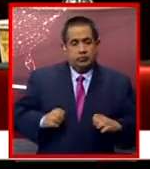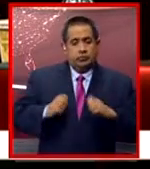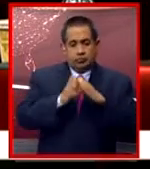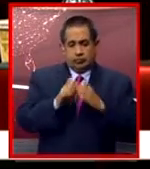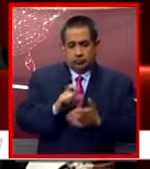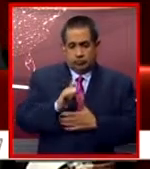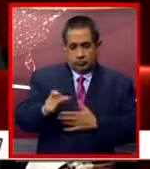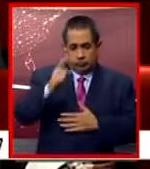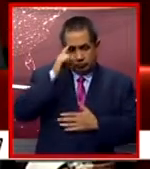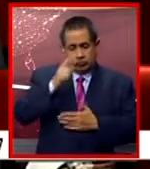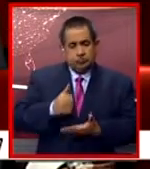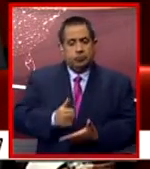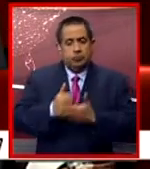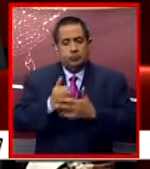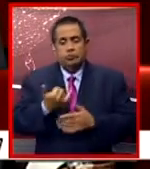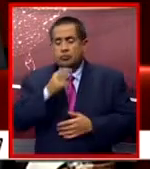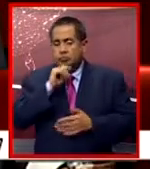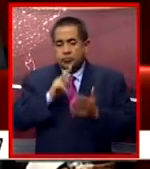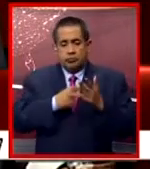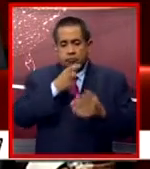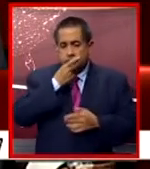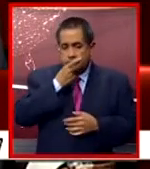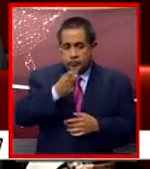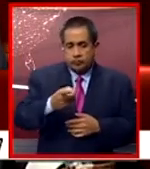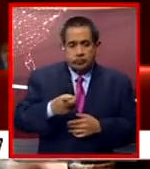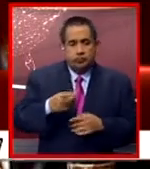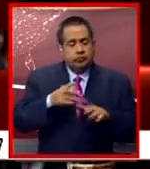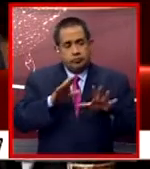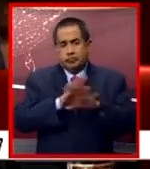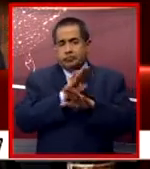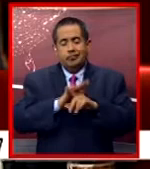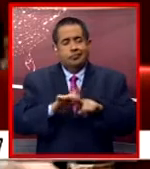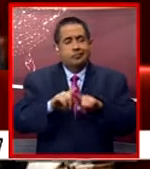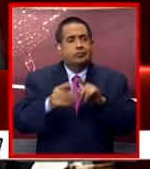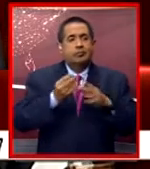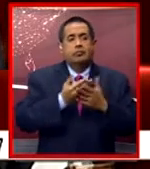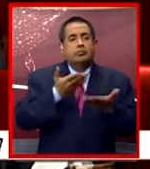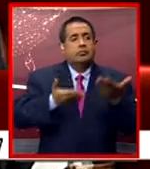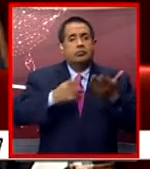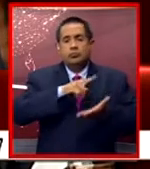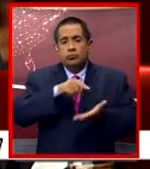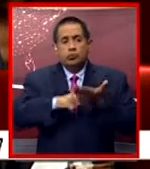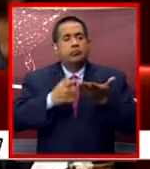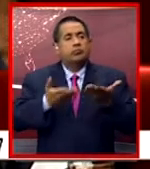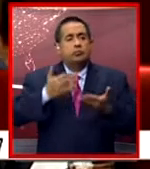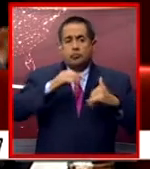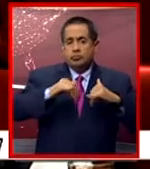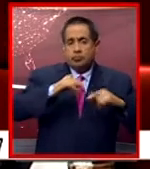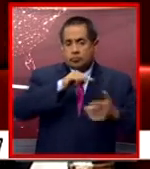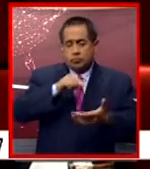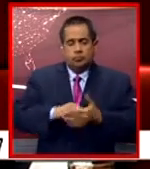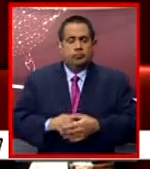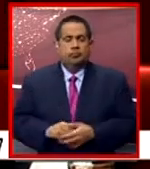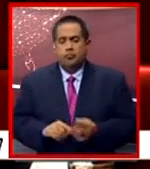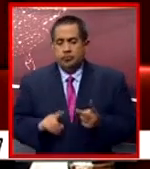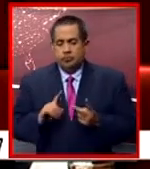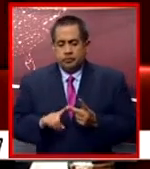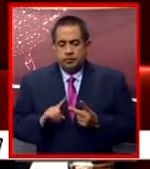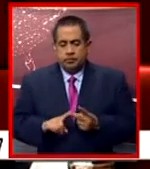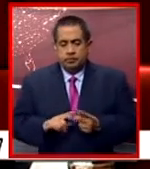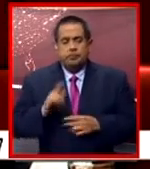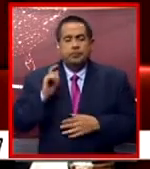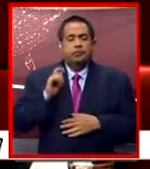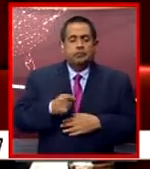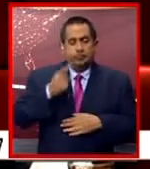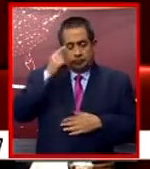y el refugio. Y aquí insisto, las categorías cambian por siniestro y por geografía. En segundo lugar, se